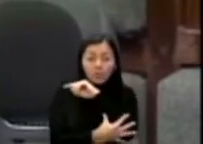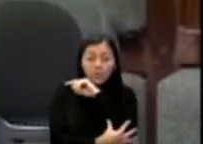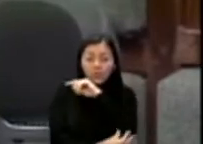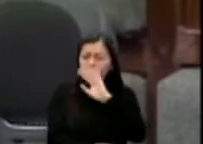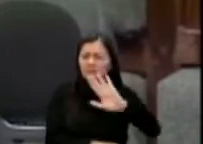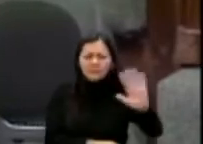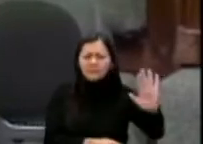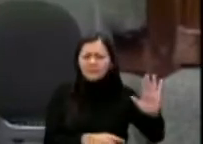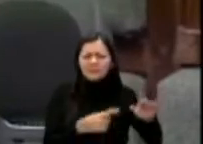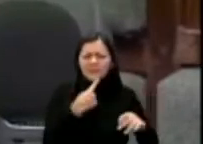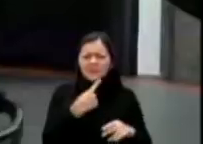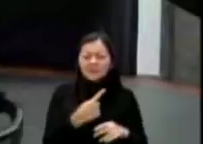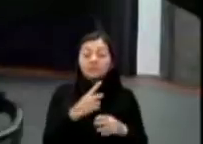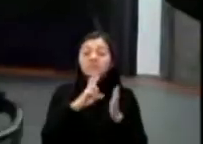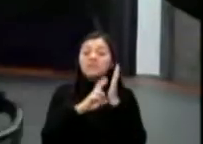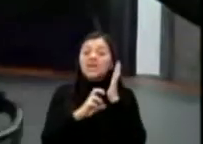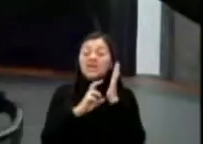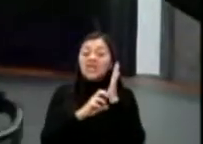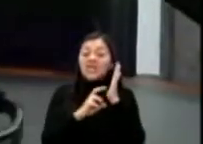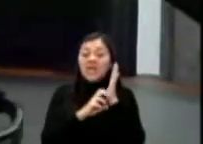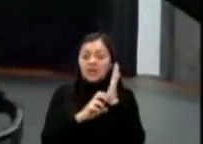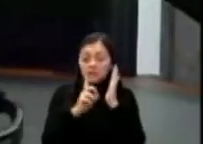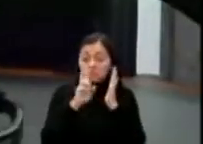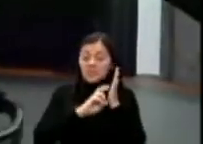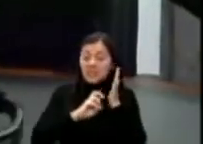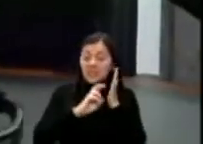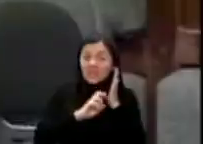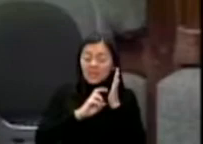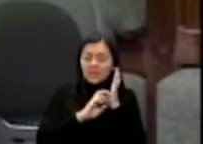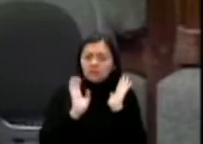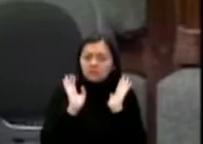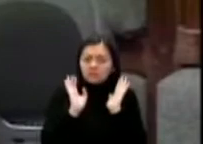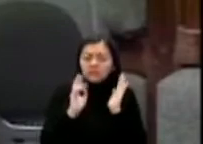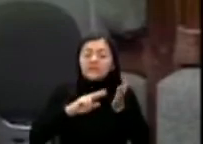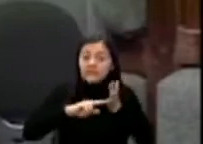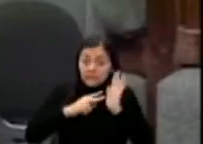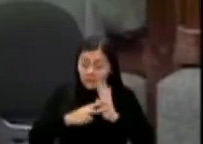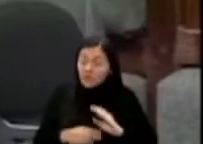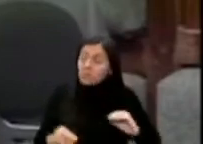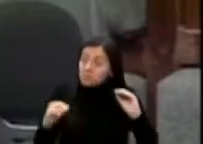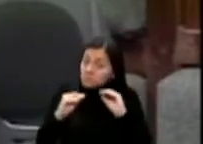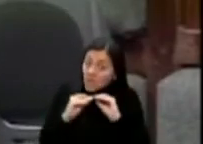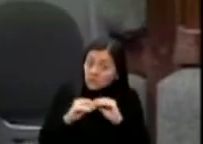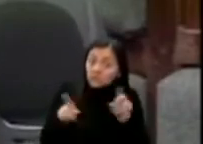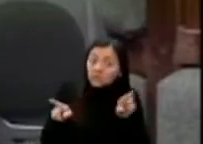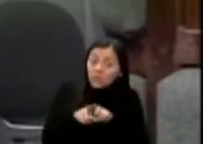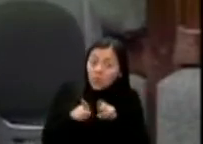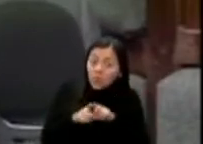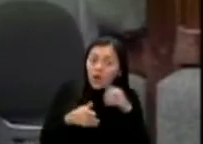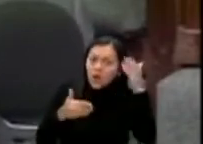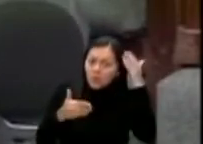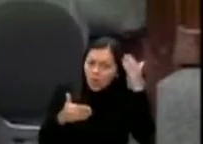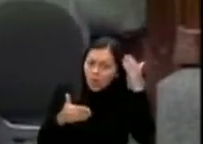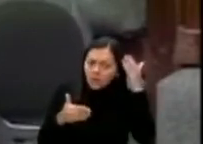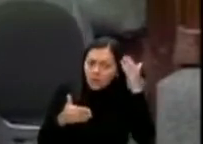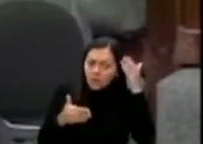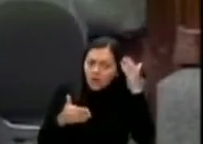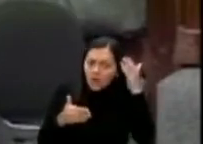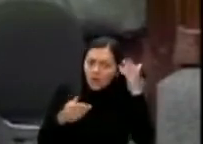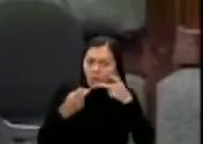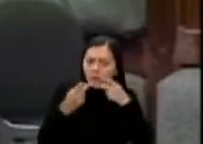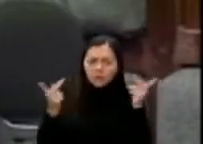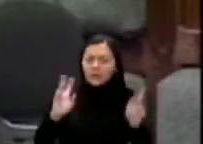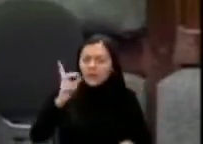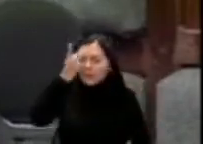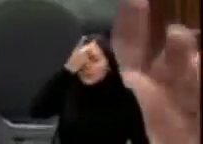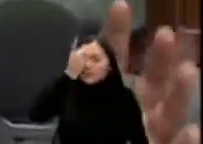más allá de realidad de las regalías mineras va más allá de una política pública esto es decisión de